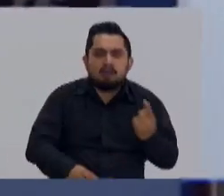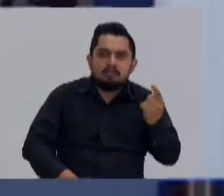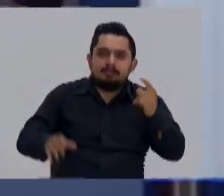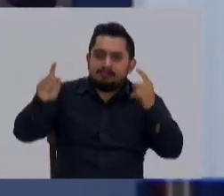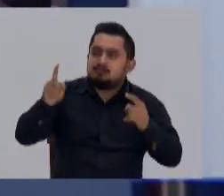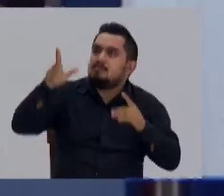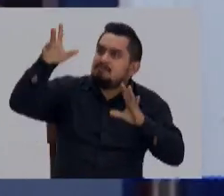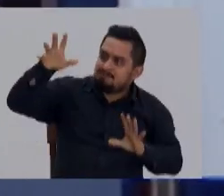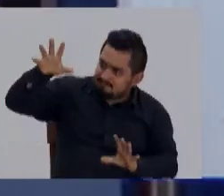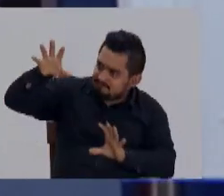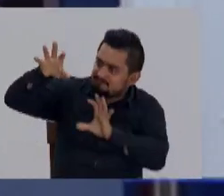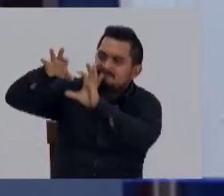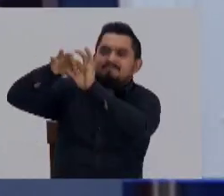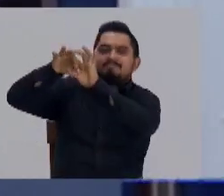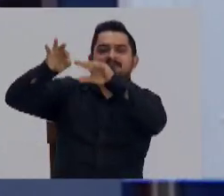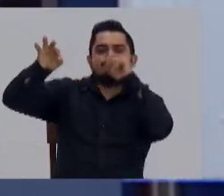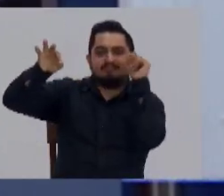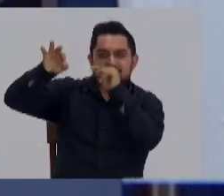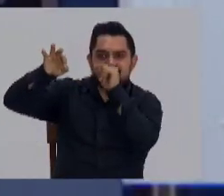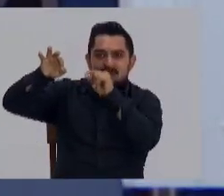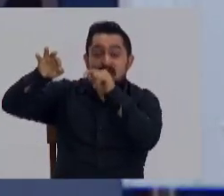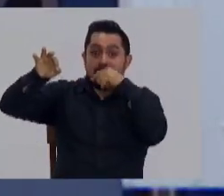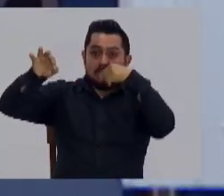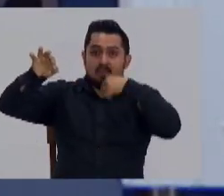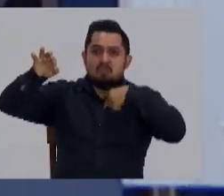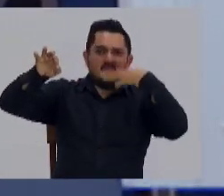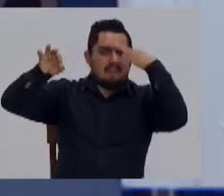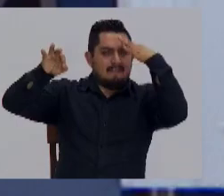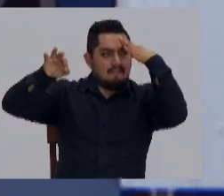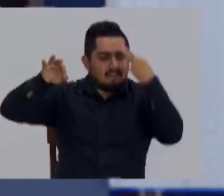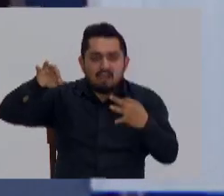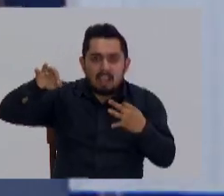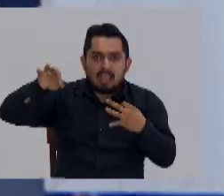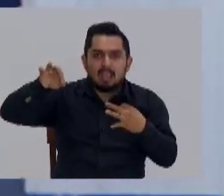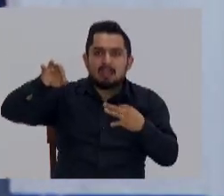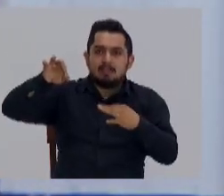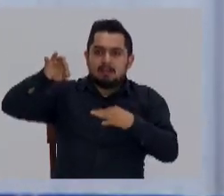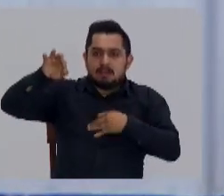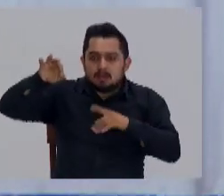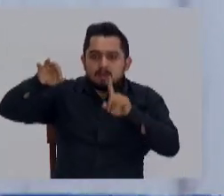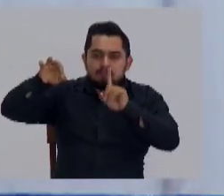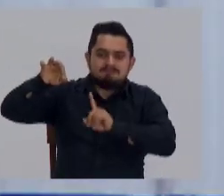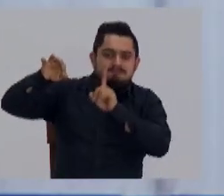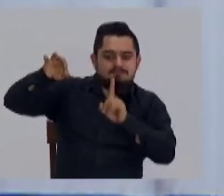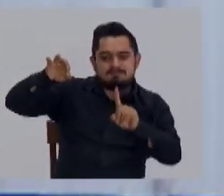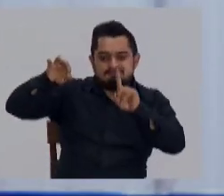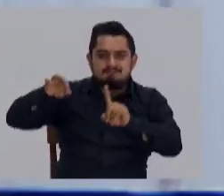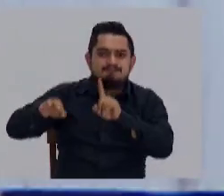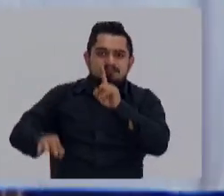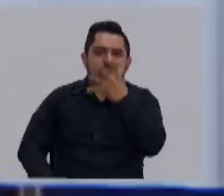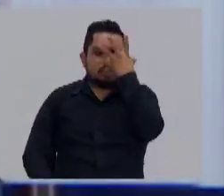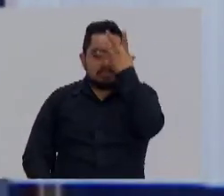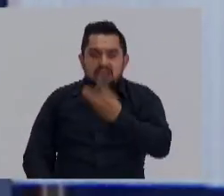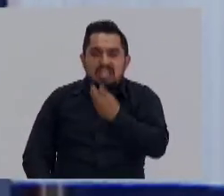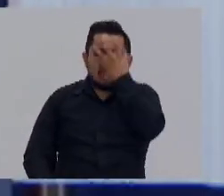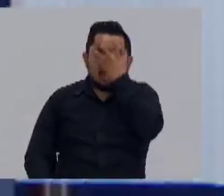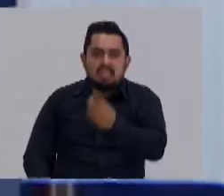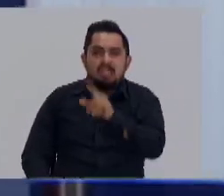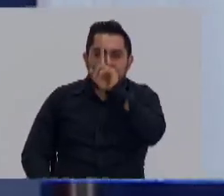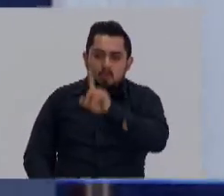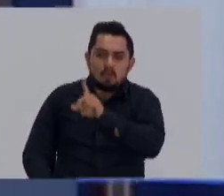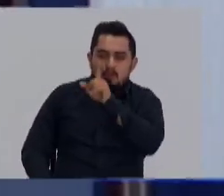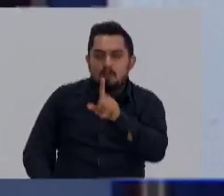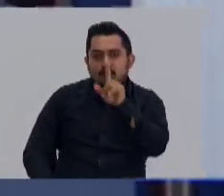nueva vida, en donde yo por la fe voy a caminar día a día,